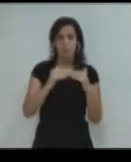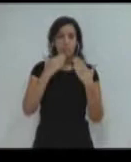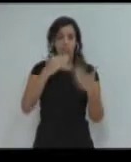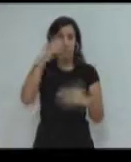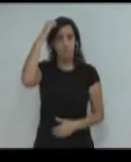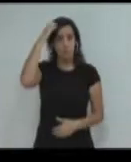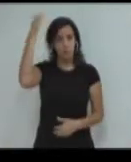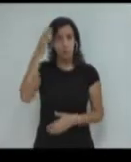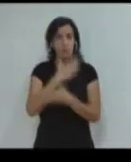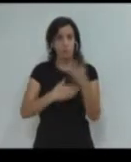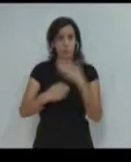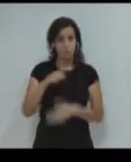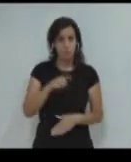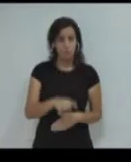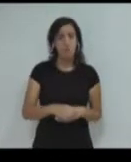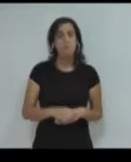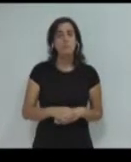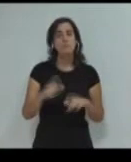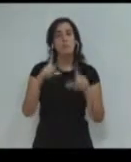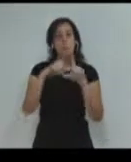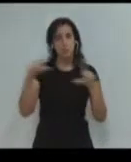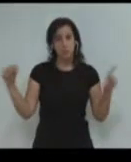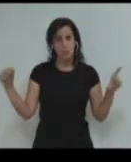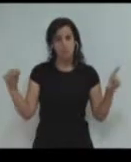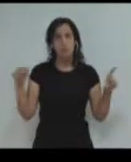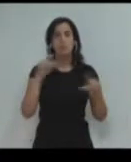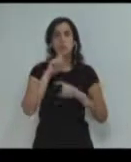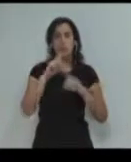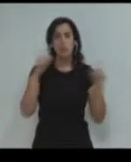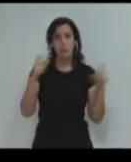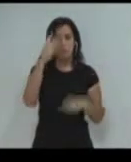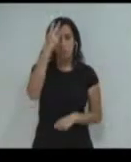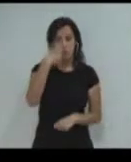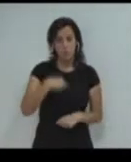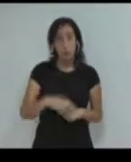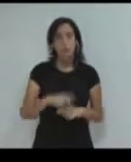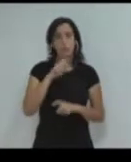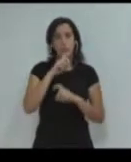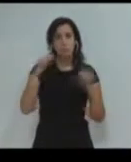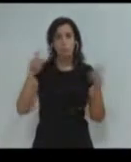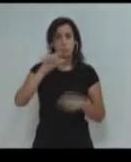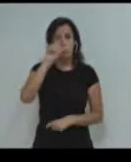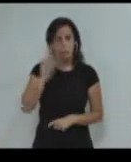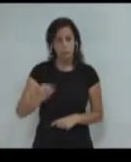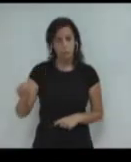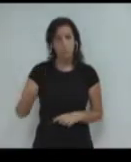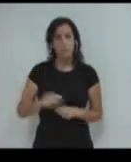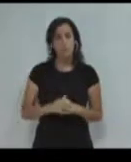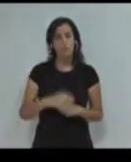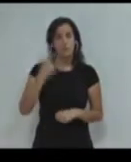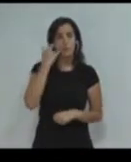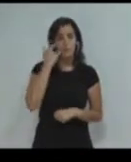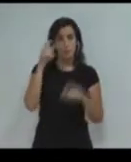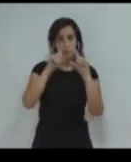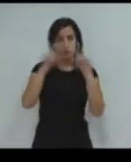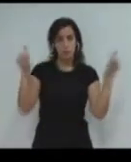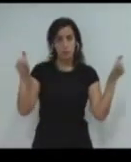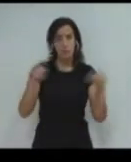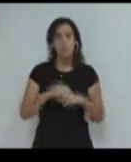Patronato sobre Discapacidad, el Corte Inglés, la Fundación 11, la Fundación Vodafone,